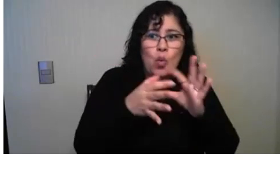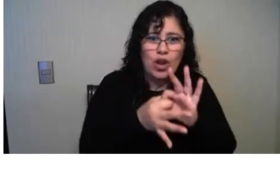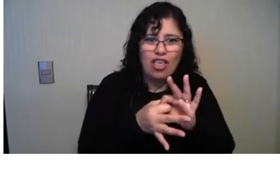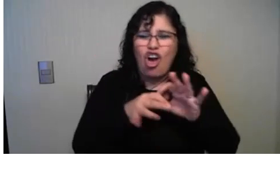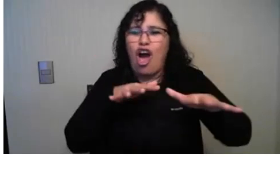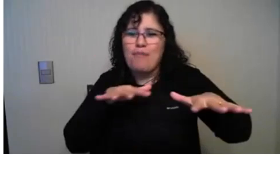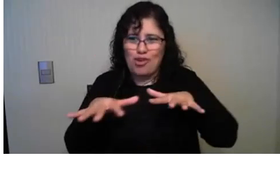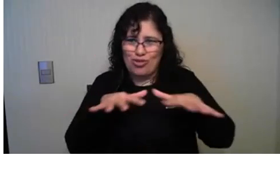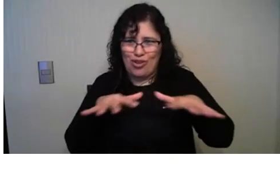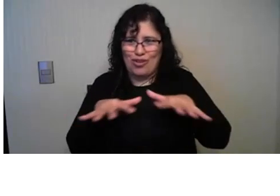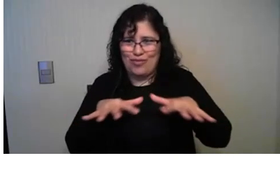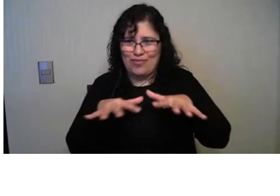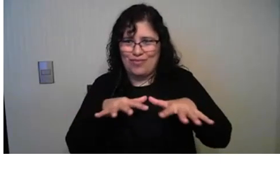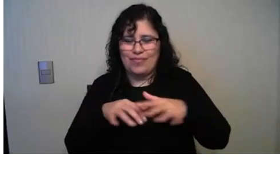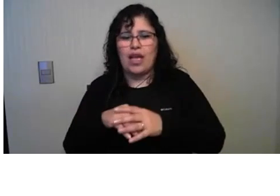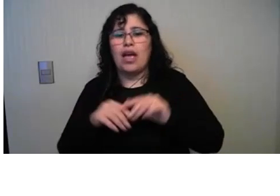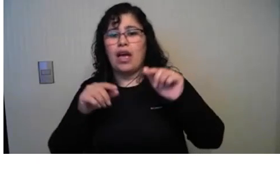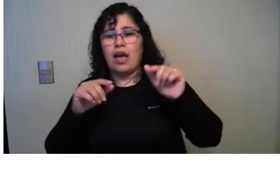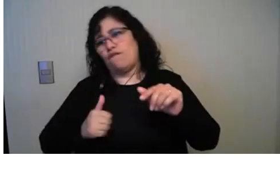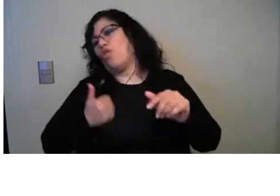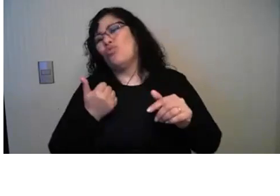motricidad, digamos, voluntaria,